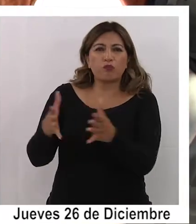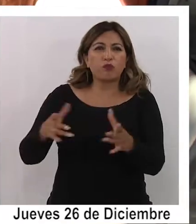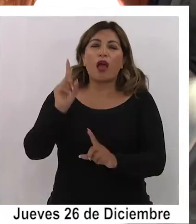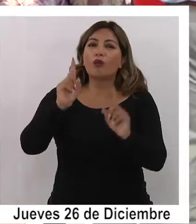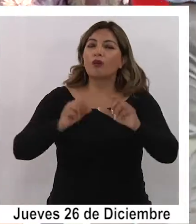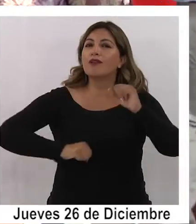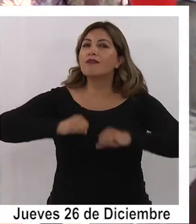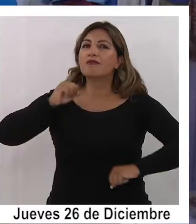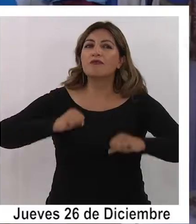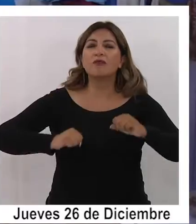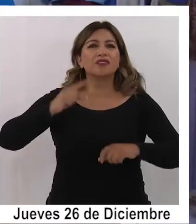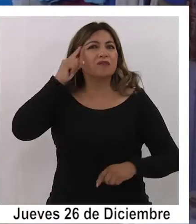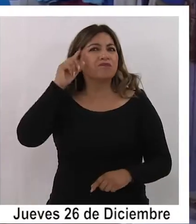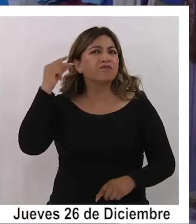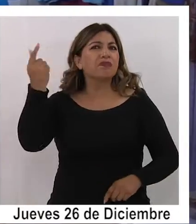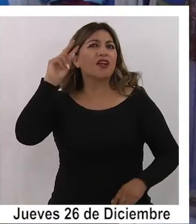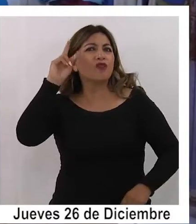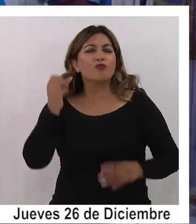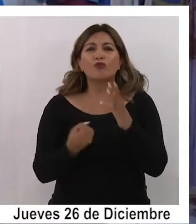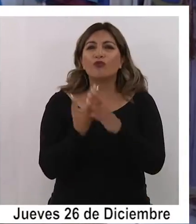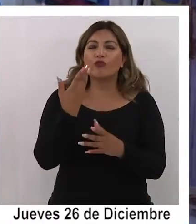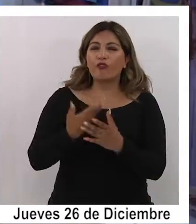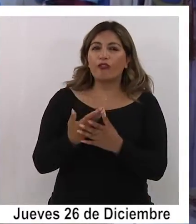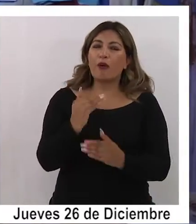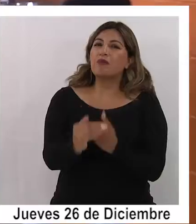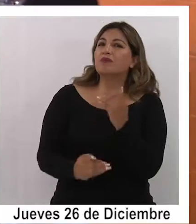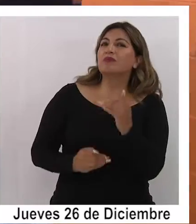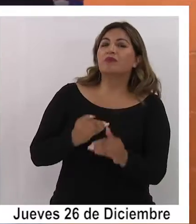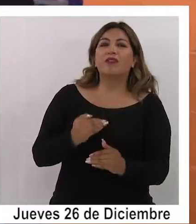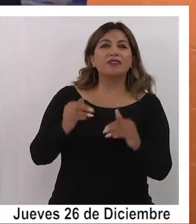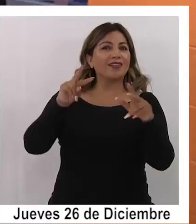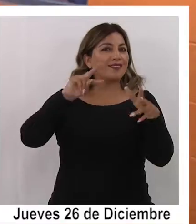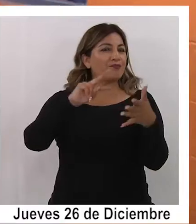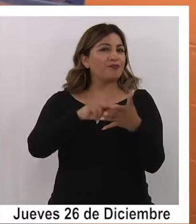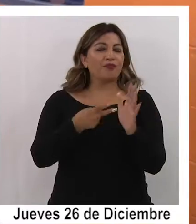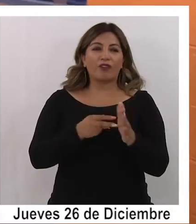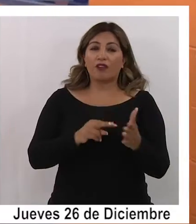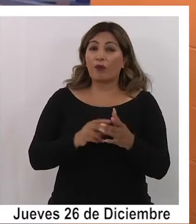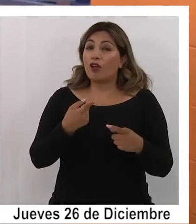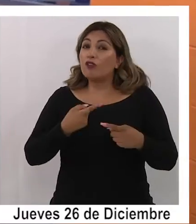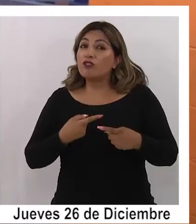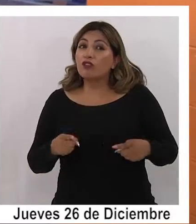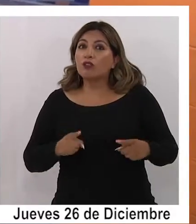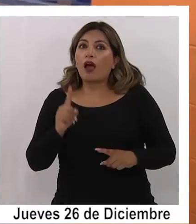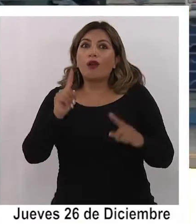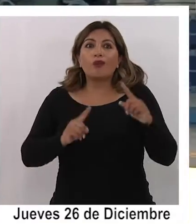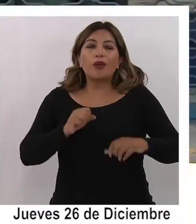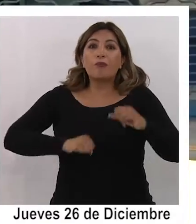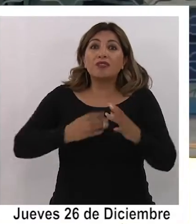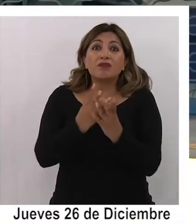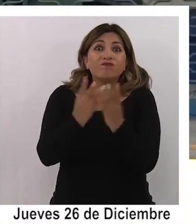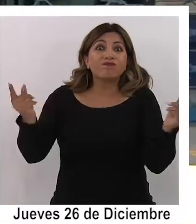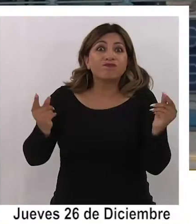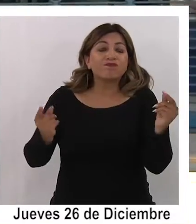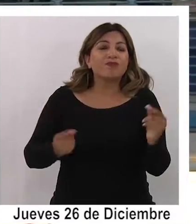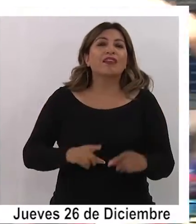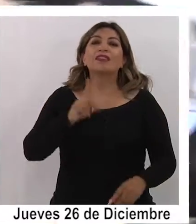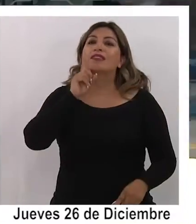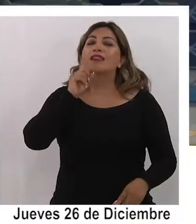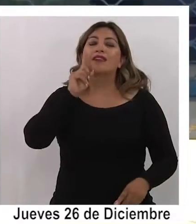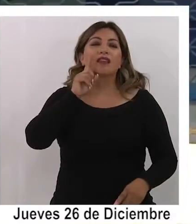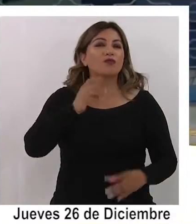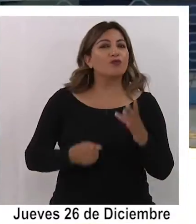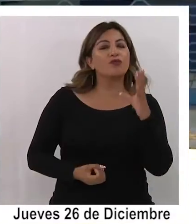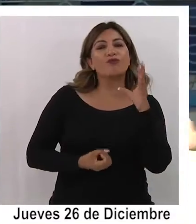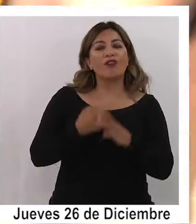desafíos, pues algunas pymes tendrán que reinventarse para superar los embates de la crisis y otras desaparecerán